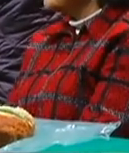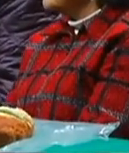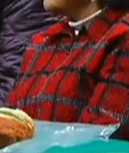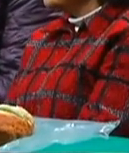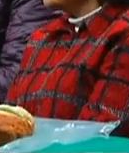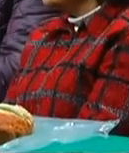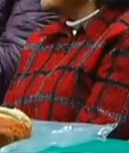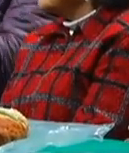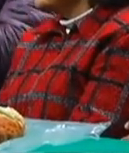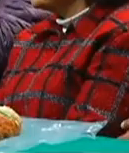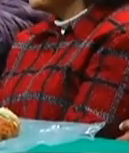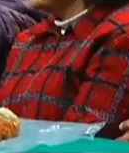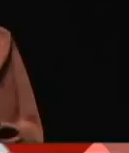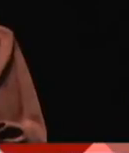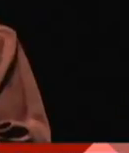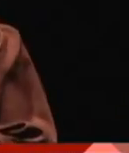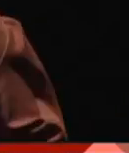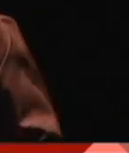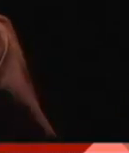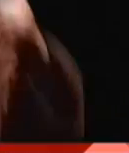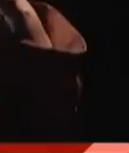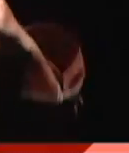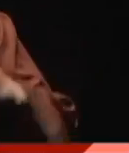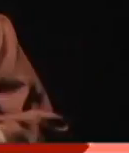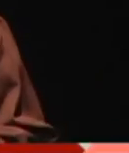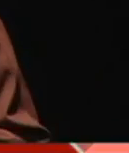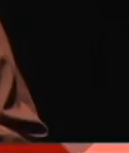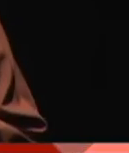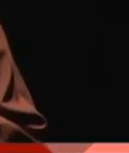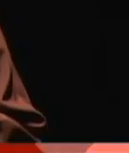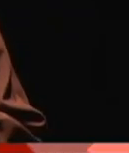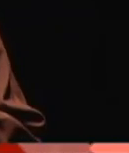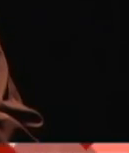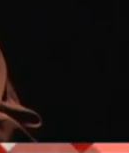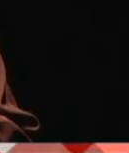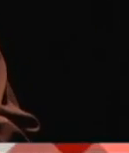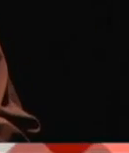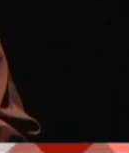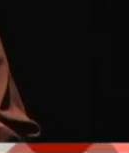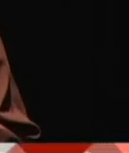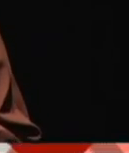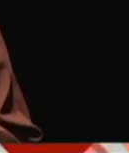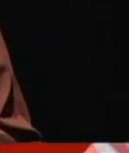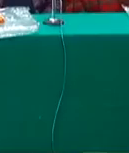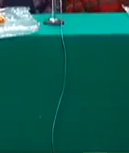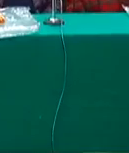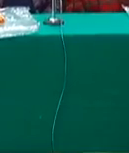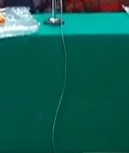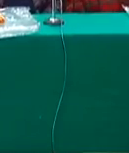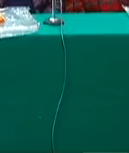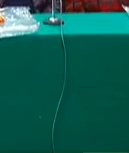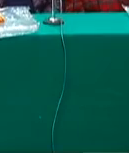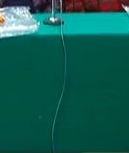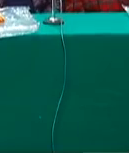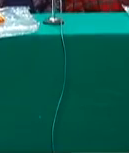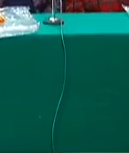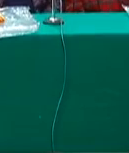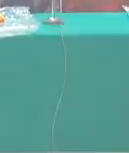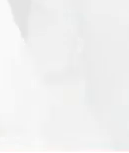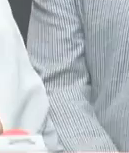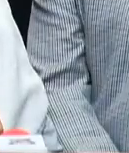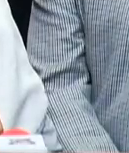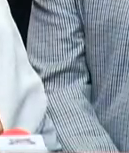en un gran escenario. Luego de años de presentarse en el Teatro Jiménez Rueda, el encuentro cambia su sede al Teatro Julio